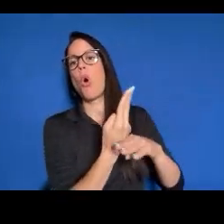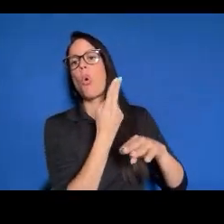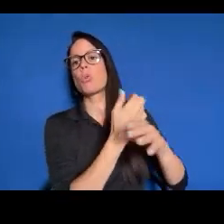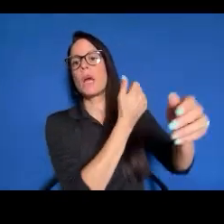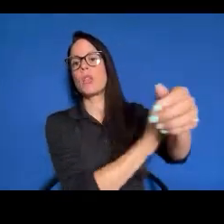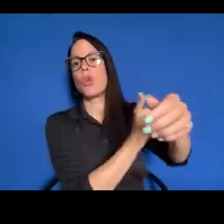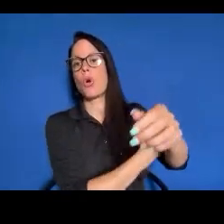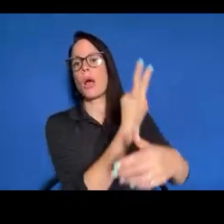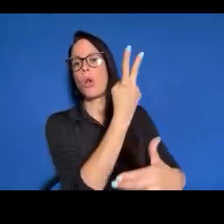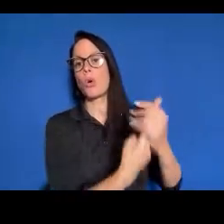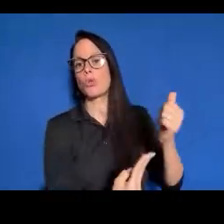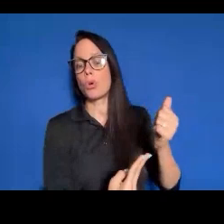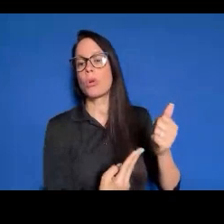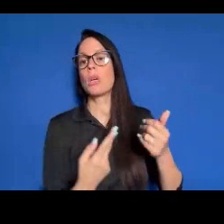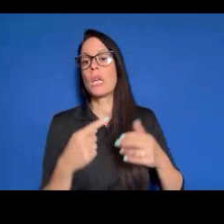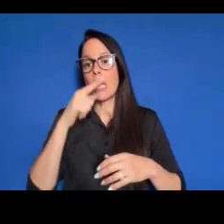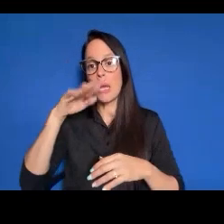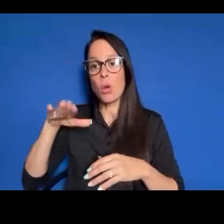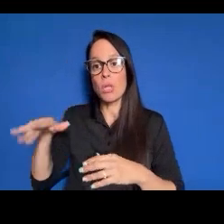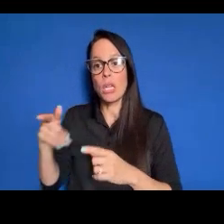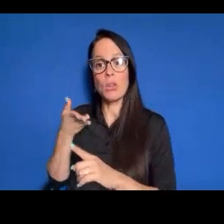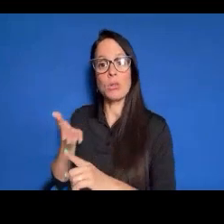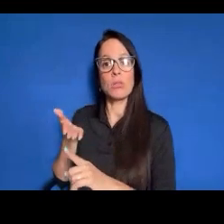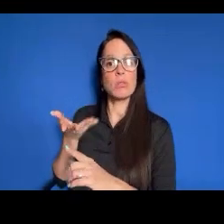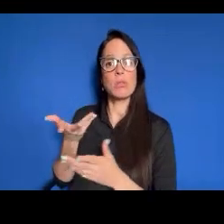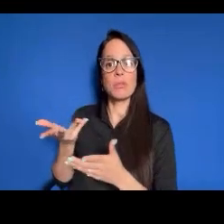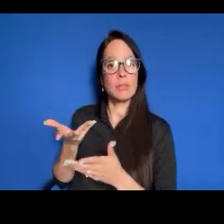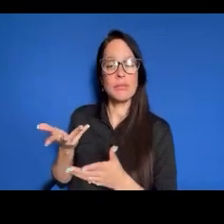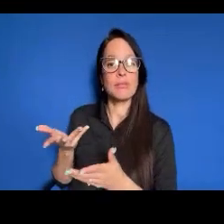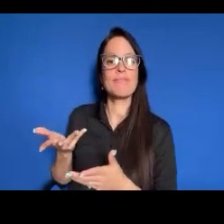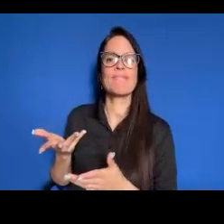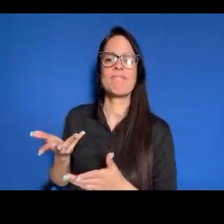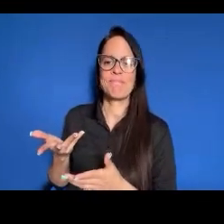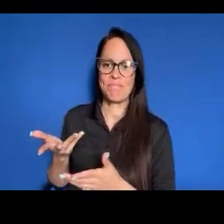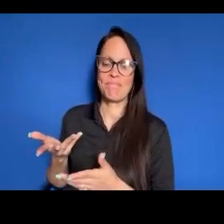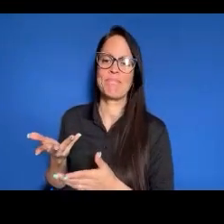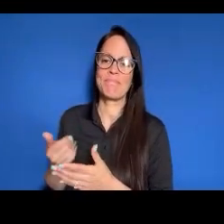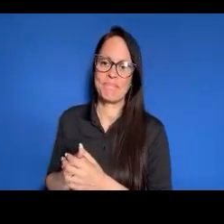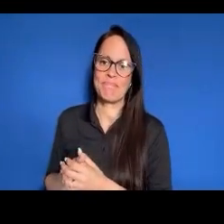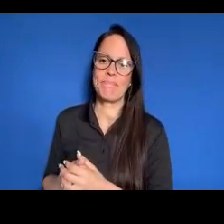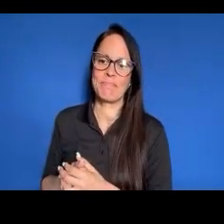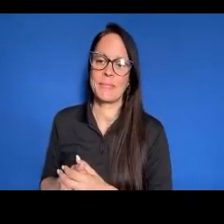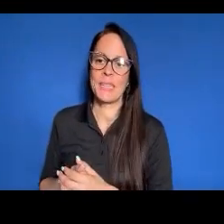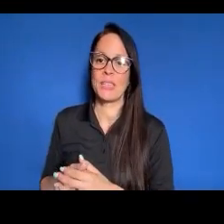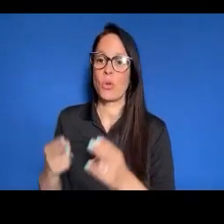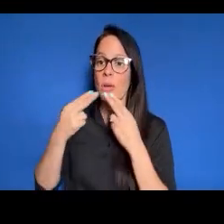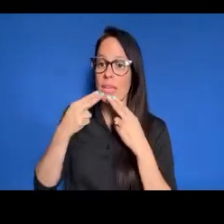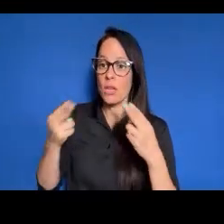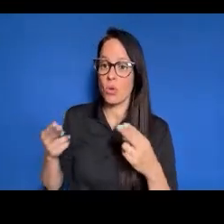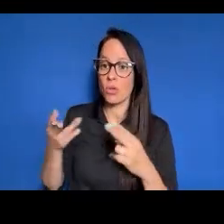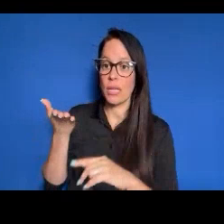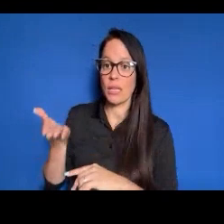y hoy en día son profesionales, o sea, que es yo digo siempre que detrás de un